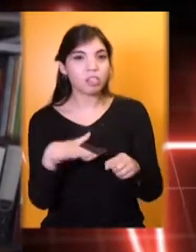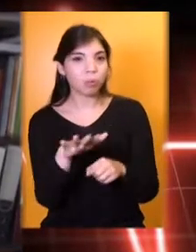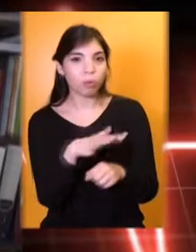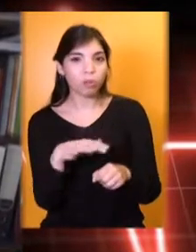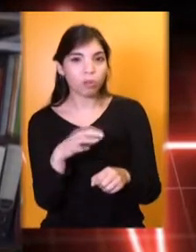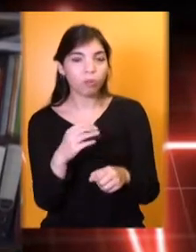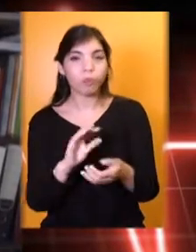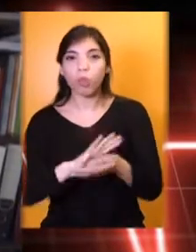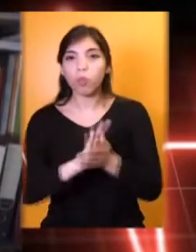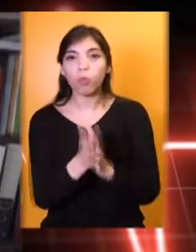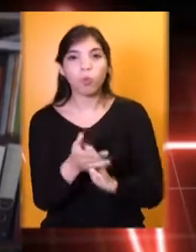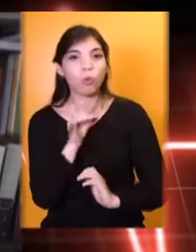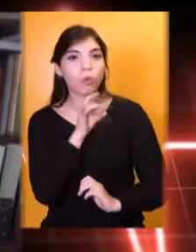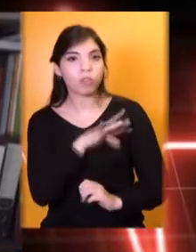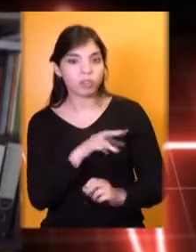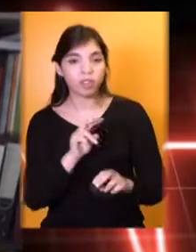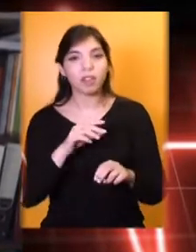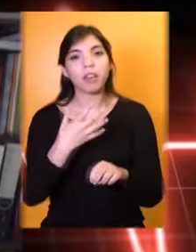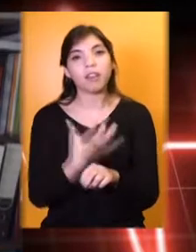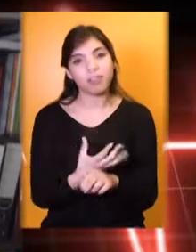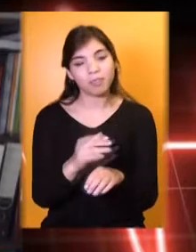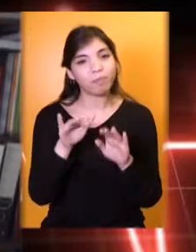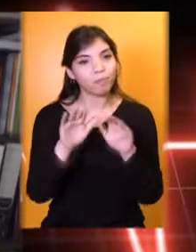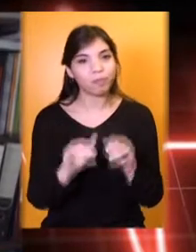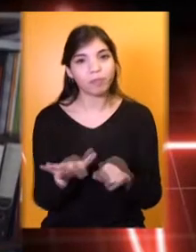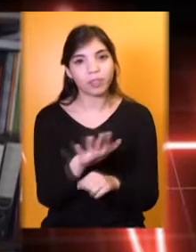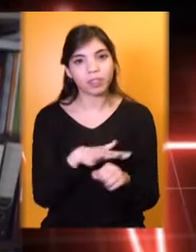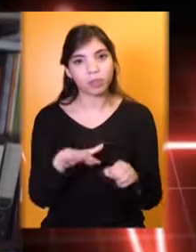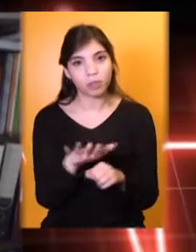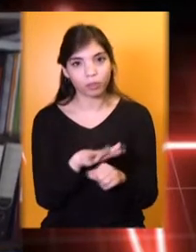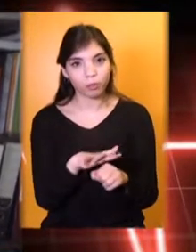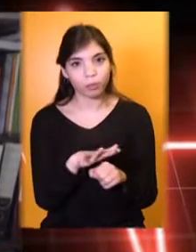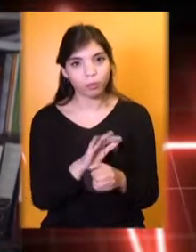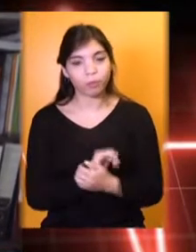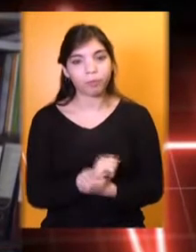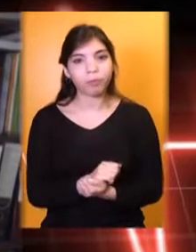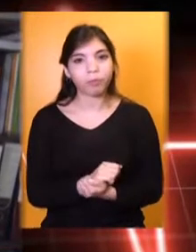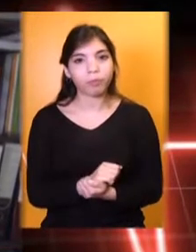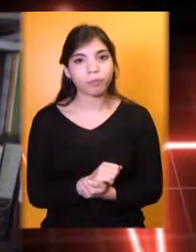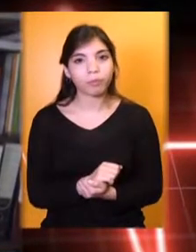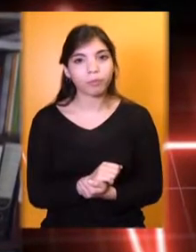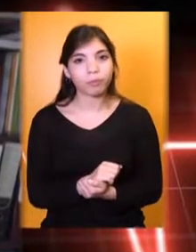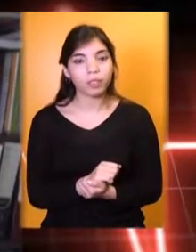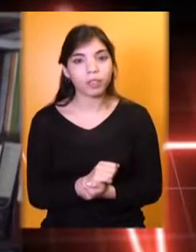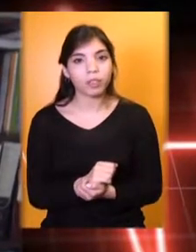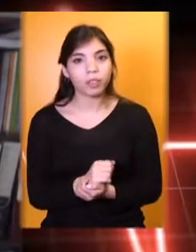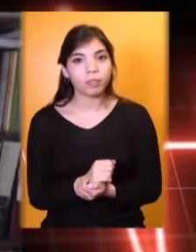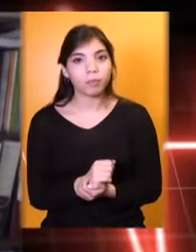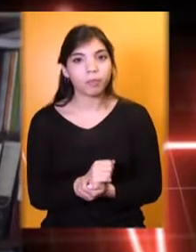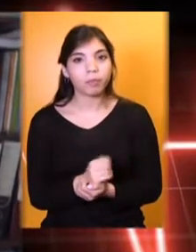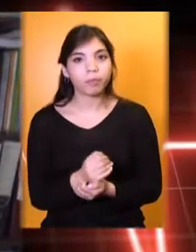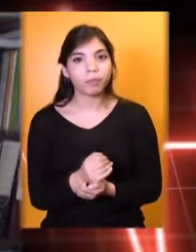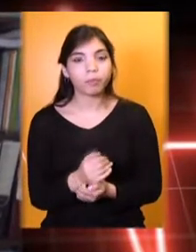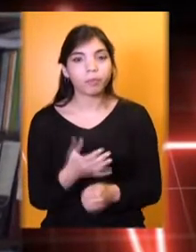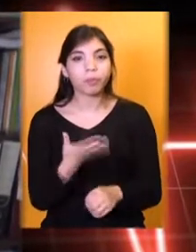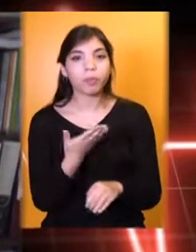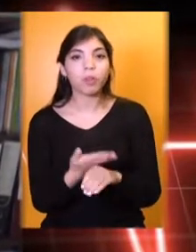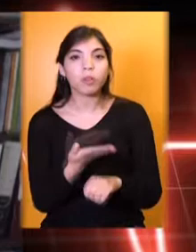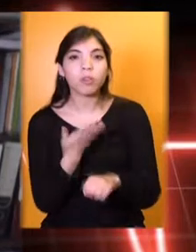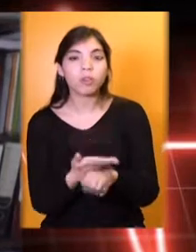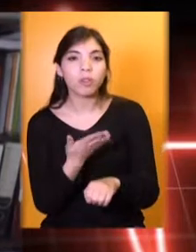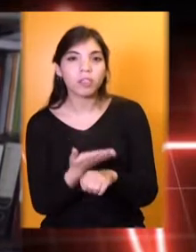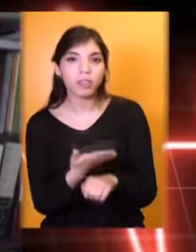nivel nacional a propósito de las medidas condicionales, de los requisitos para las